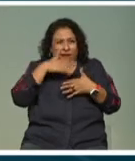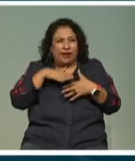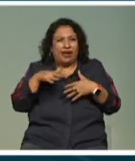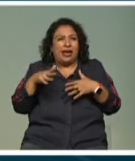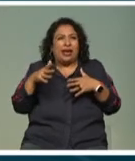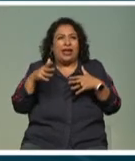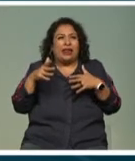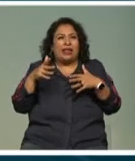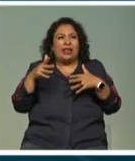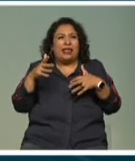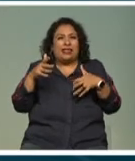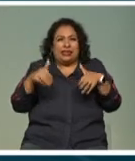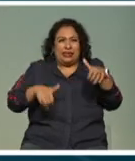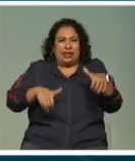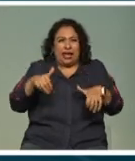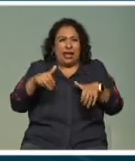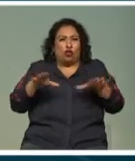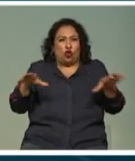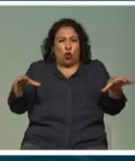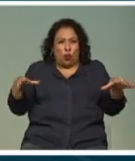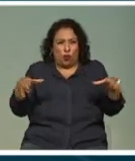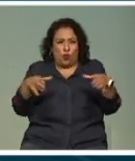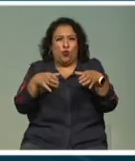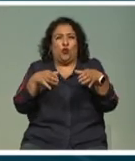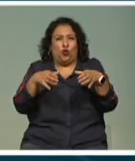efecto teatro es comunitario.